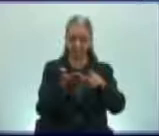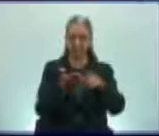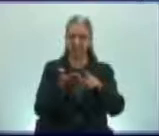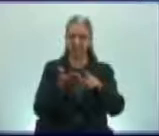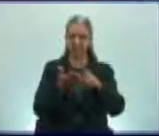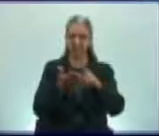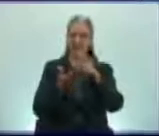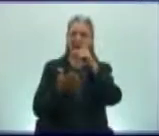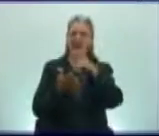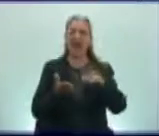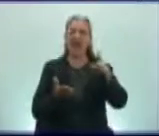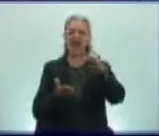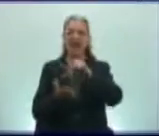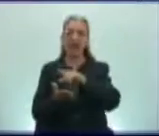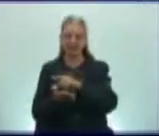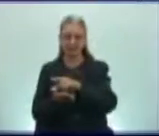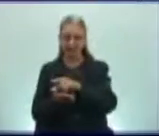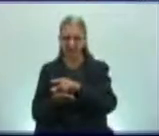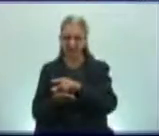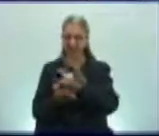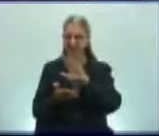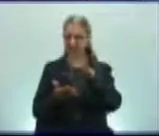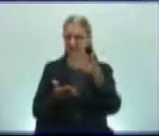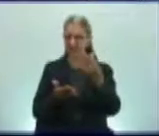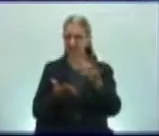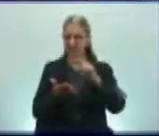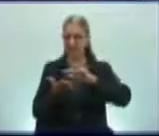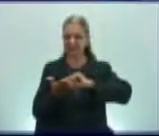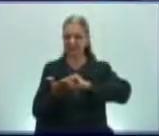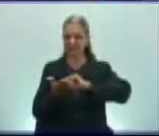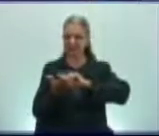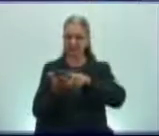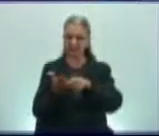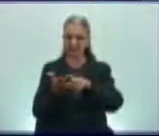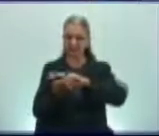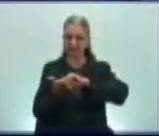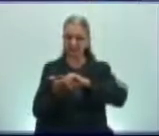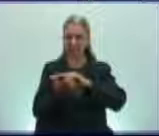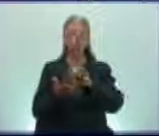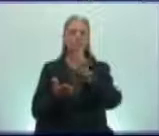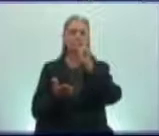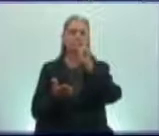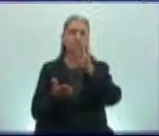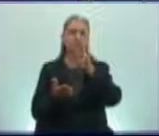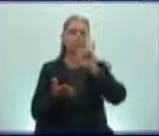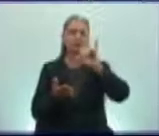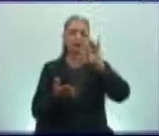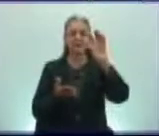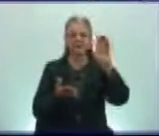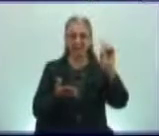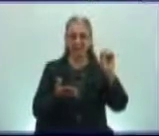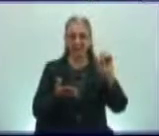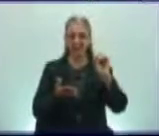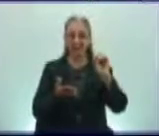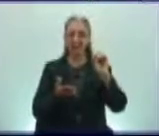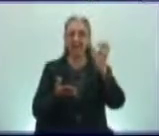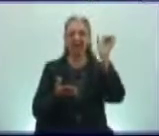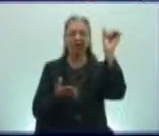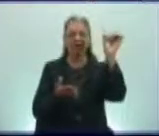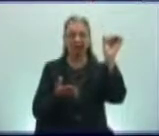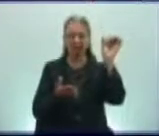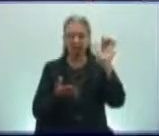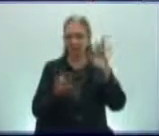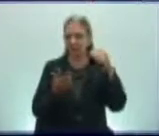central correspondiente al arco y 360 grados es la longitud o